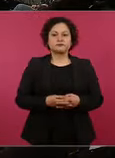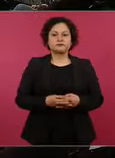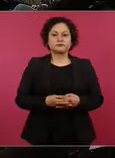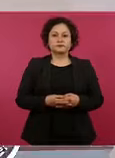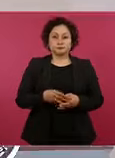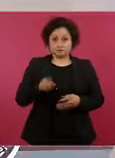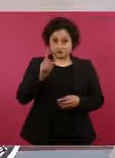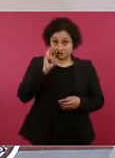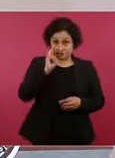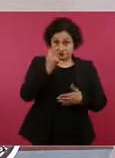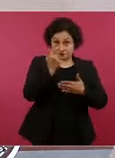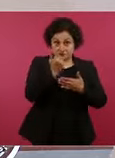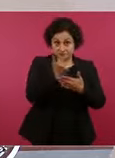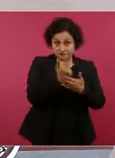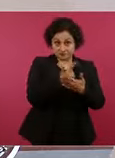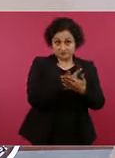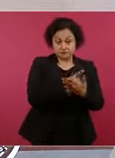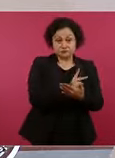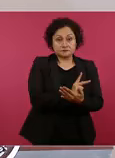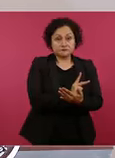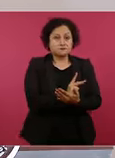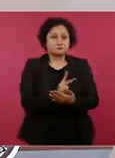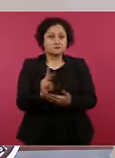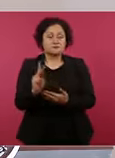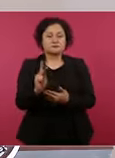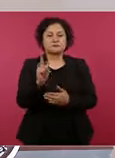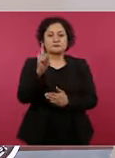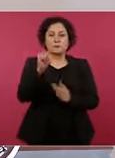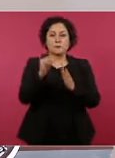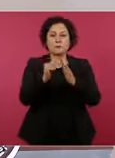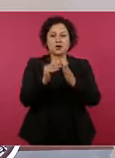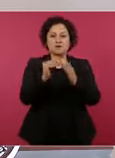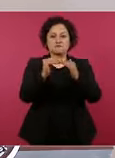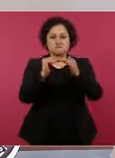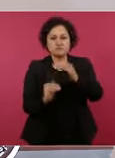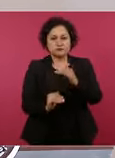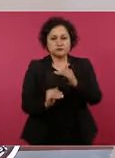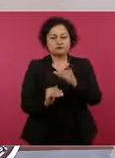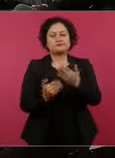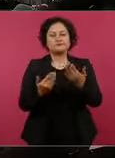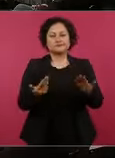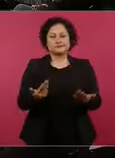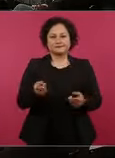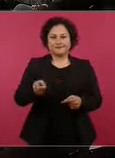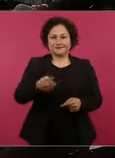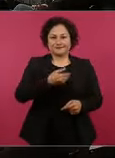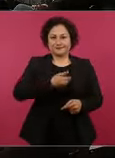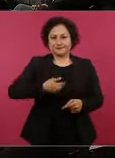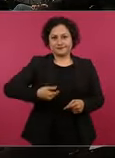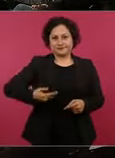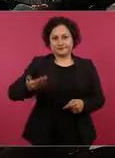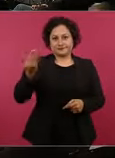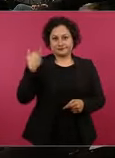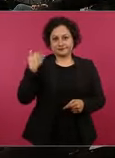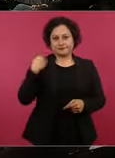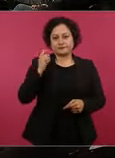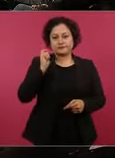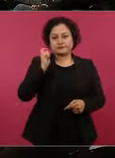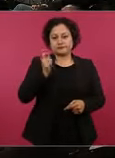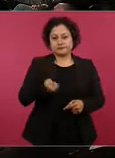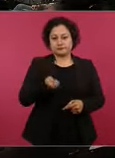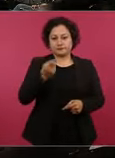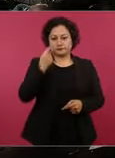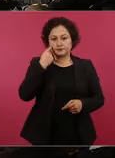todos los casos, insisto, por debajo de los 1.000 pesos. Y como lo comentó el señor presidente, si me permiten, vamos a iniciar